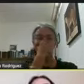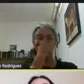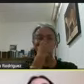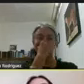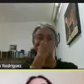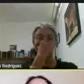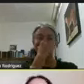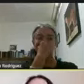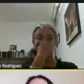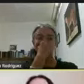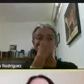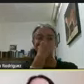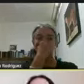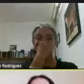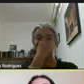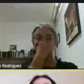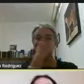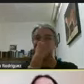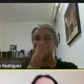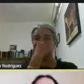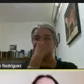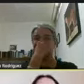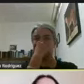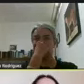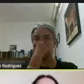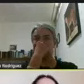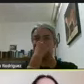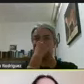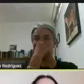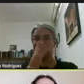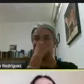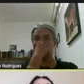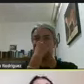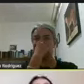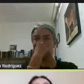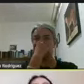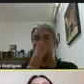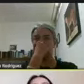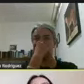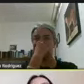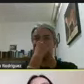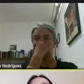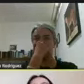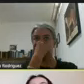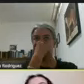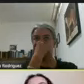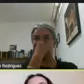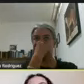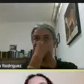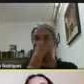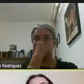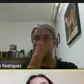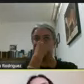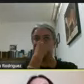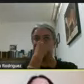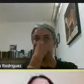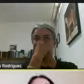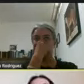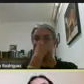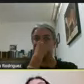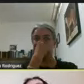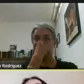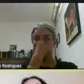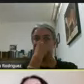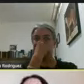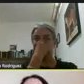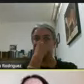Esto es algo muy importante porque aunque ya tenemos listo nuestro tobillo, Si el paciente aún se siente inseguro, no lo va a hacer